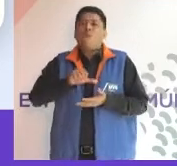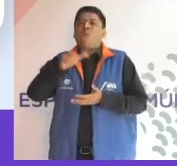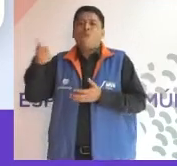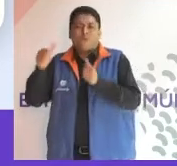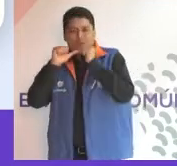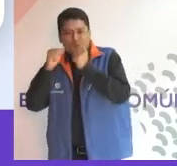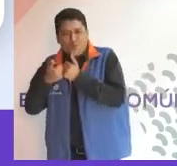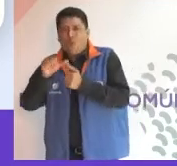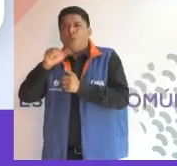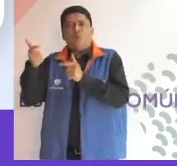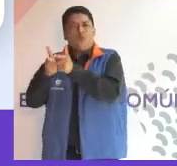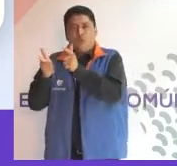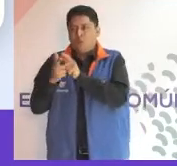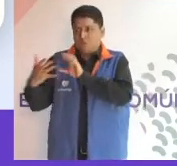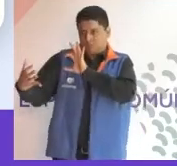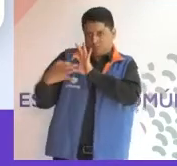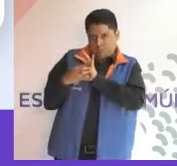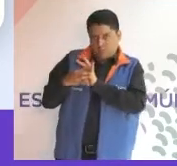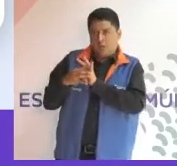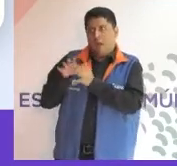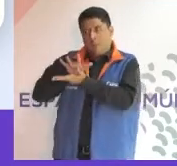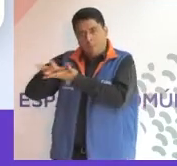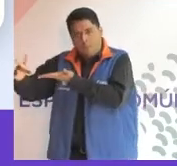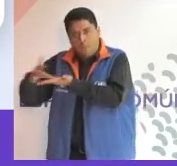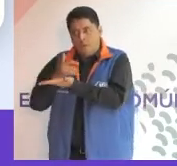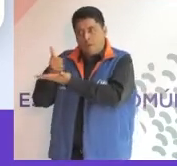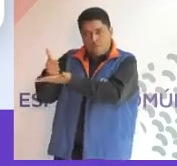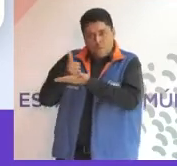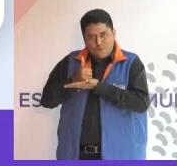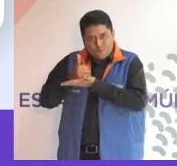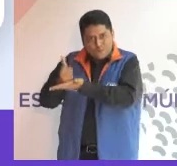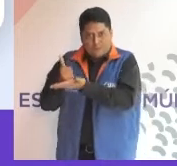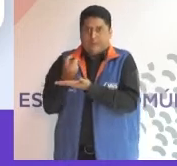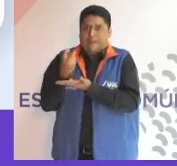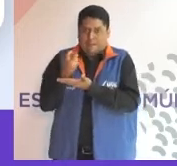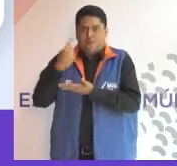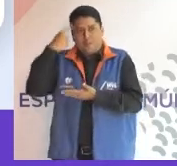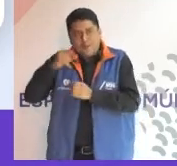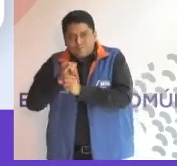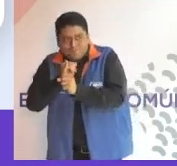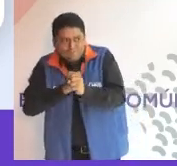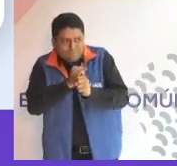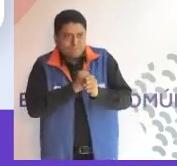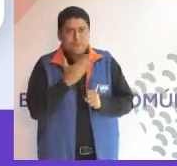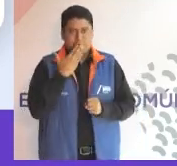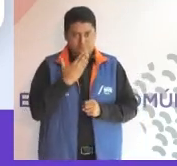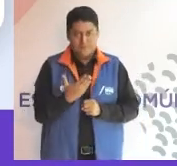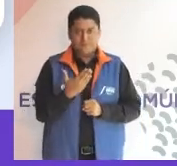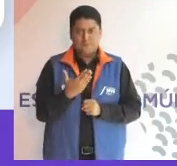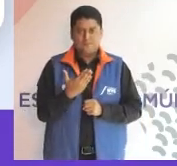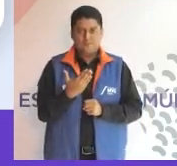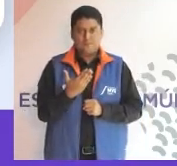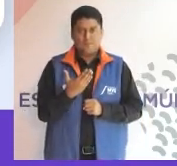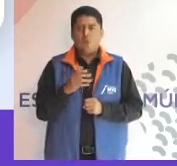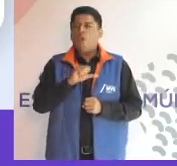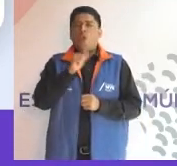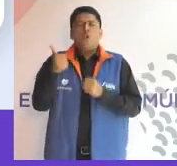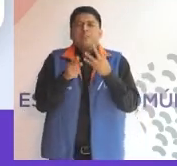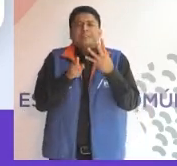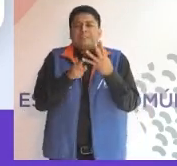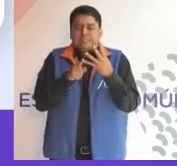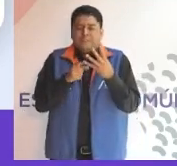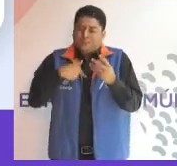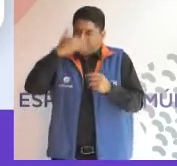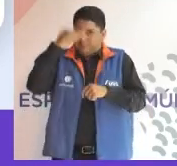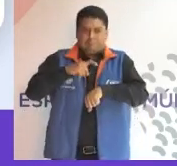de impacto. Otro punto, sé que ya estoy en el tiempo, en el borde del tiempo de mi participación,